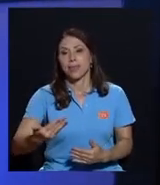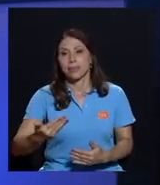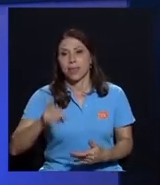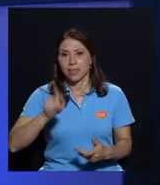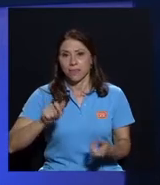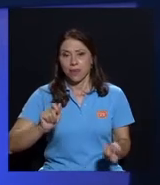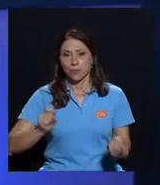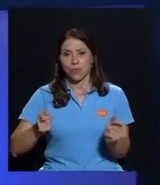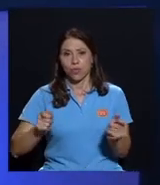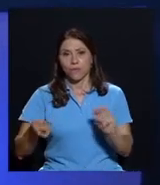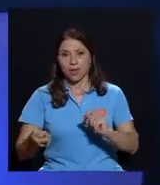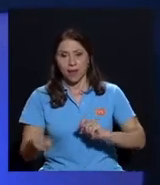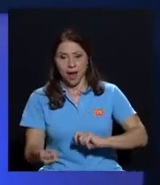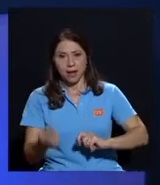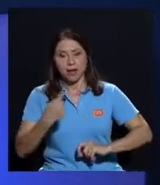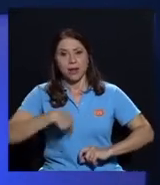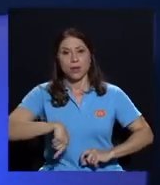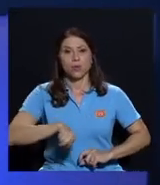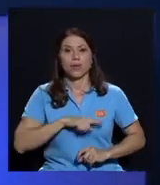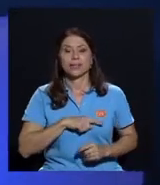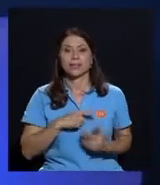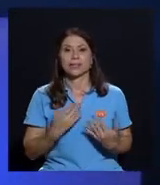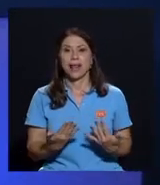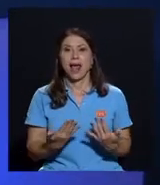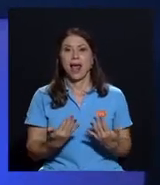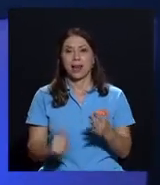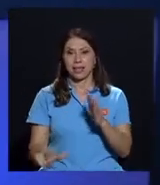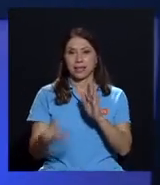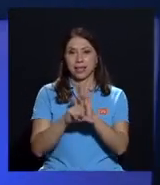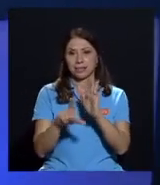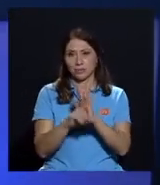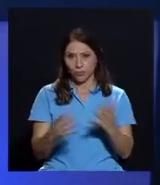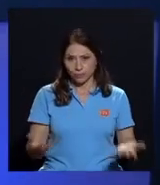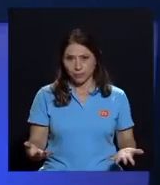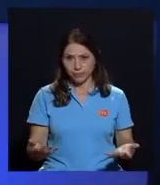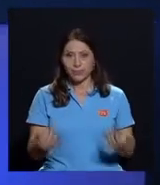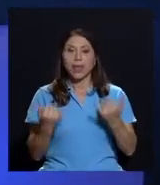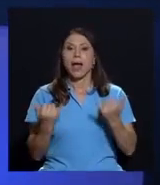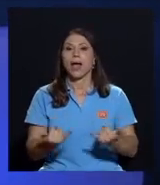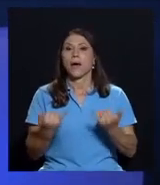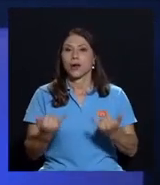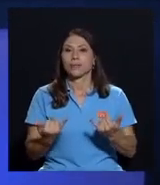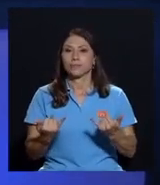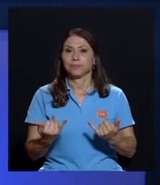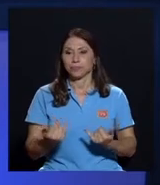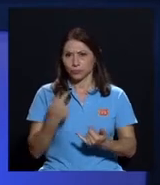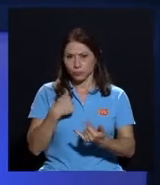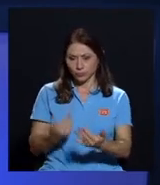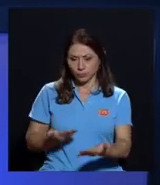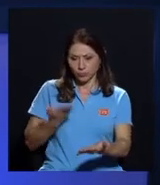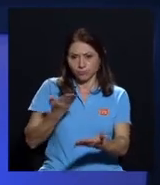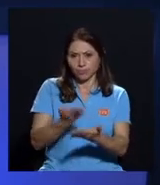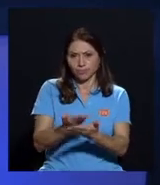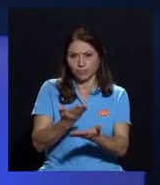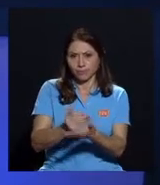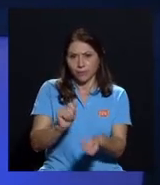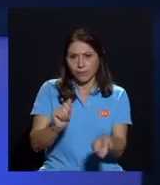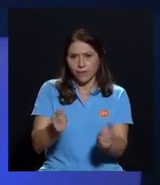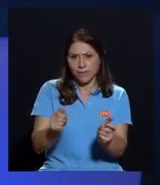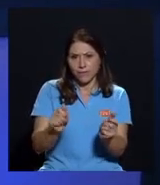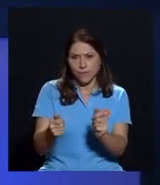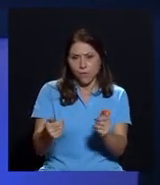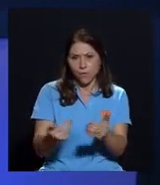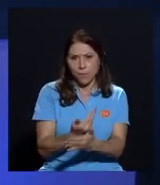en nuestra en nuestra legislación en cómo tenemos ahora las reformas que yo plantearía que deben